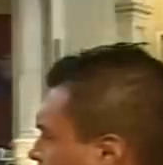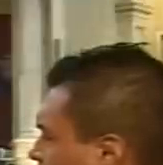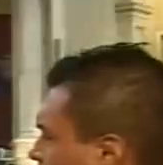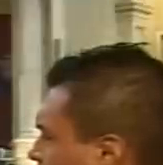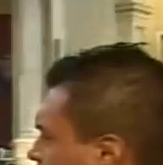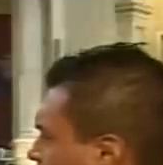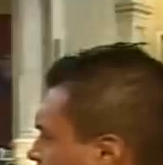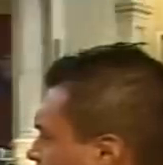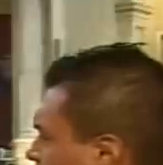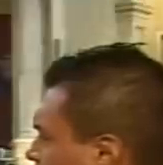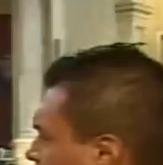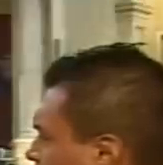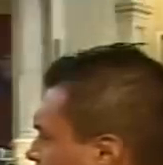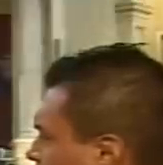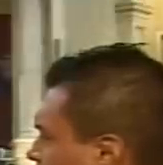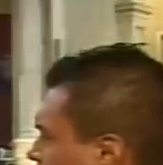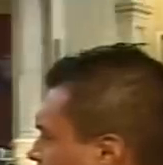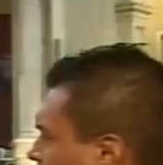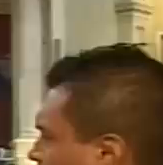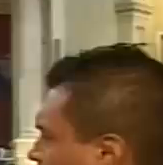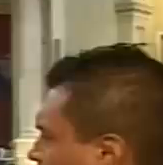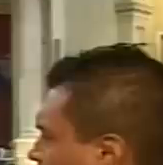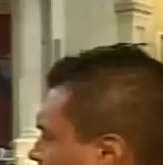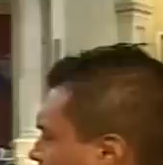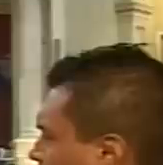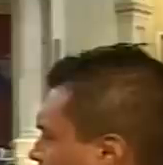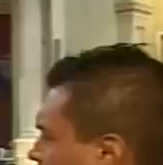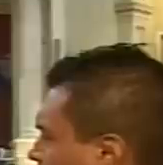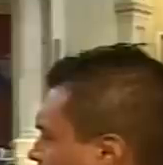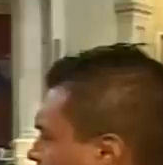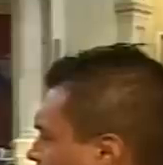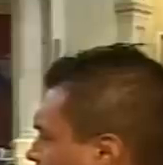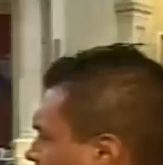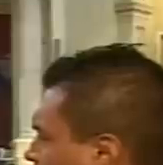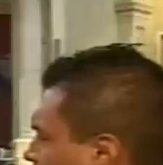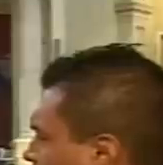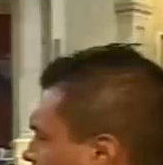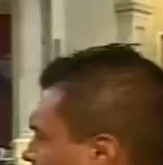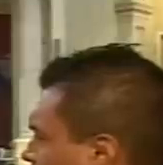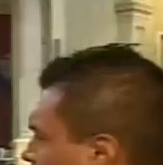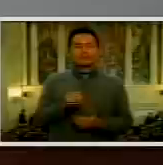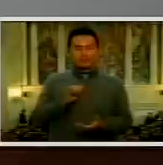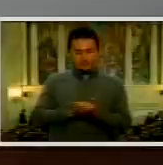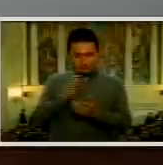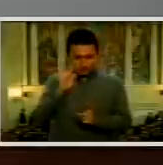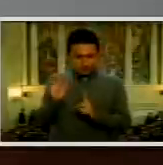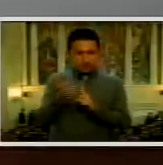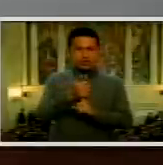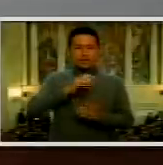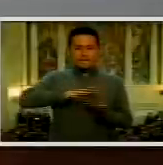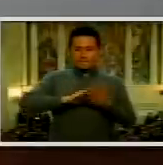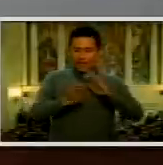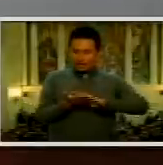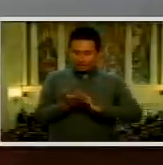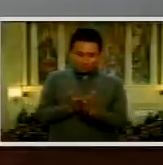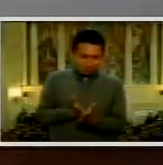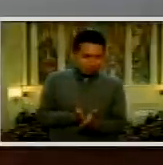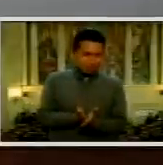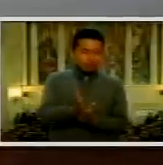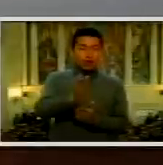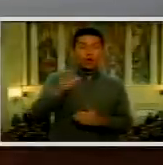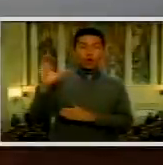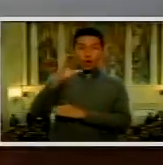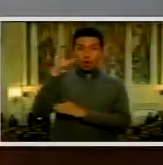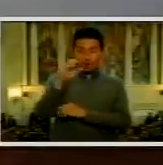de la asambleísta venezolana María Corina Machado. En el atril de la Cámara de Representantes de Colombia, la diputada opositora